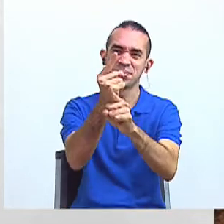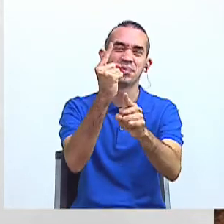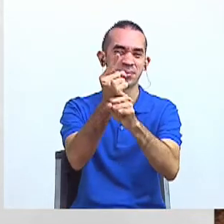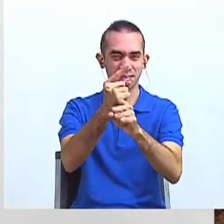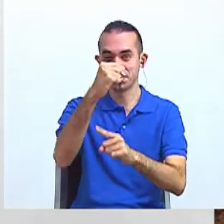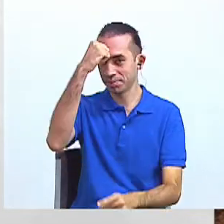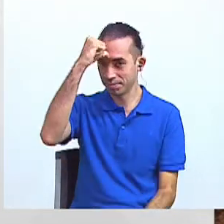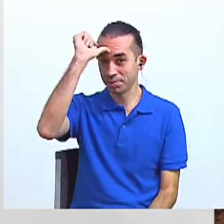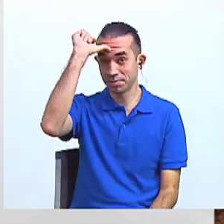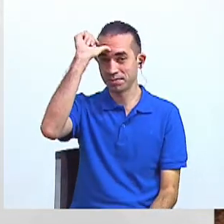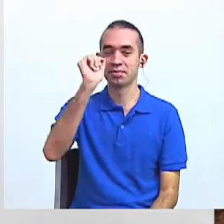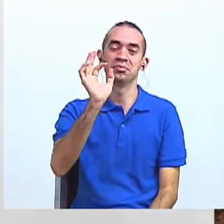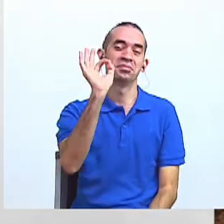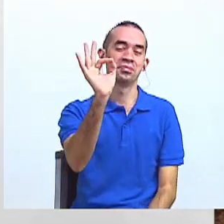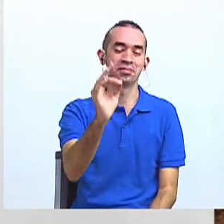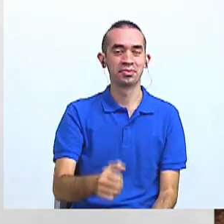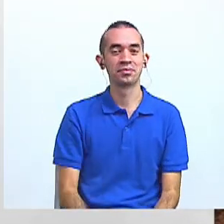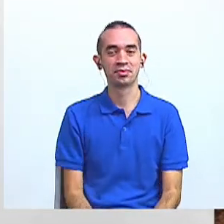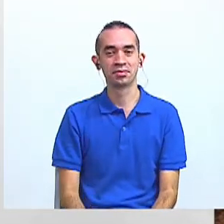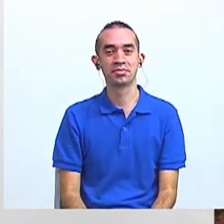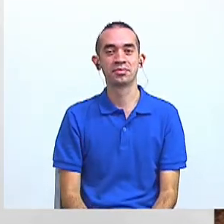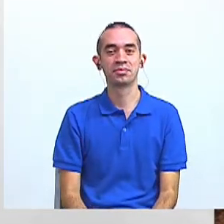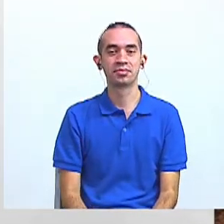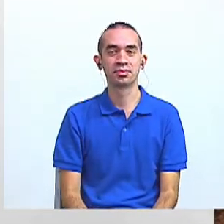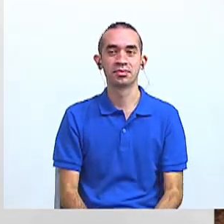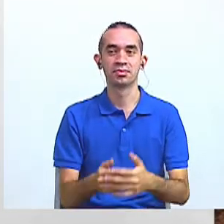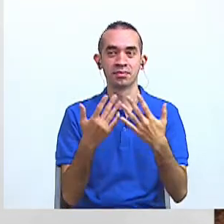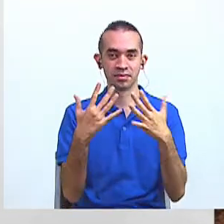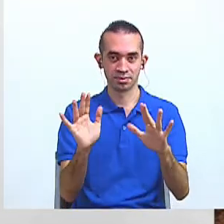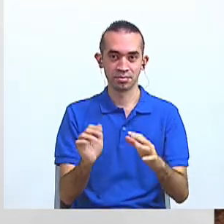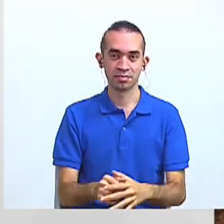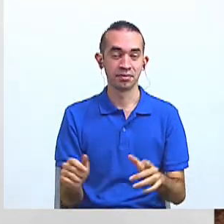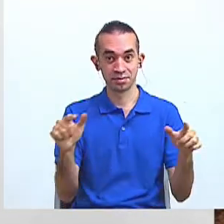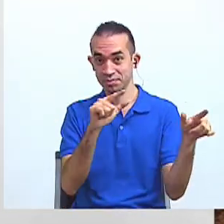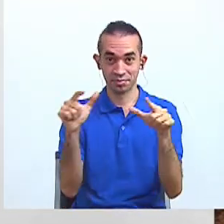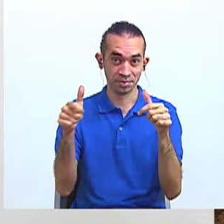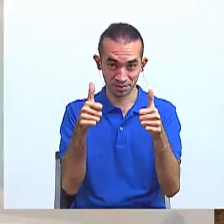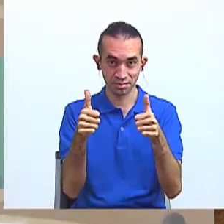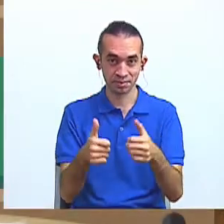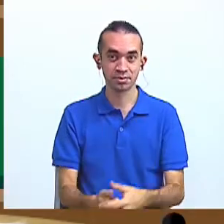Correcto, la India. Muy bien. Ahora sí, ya estamos listos.